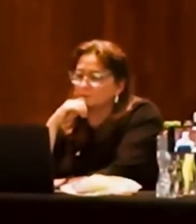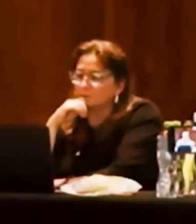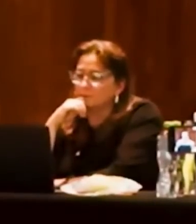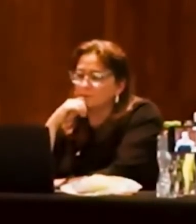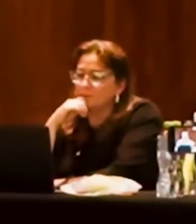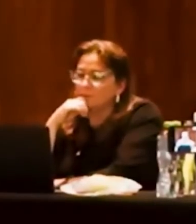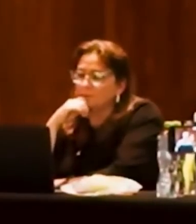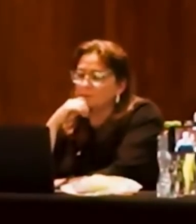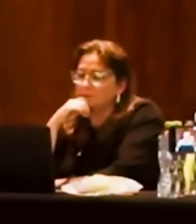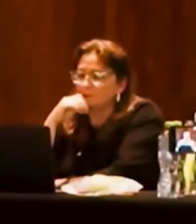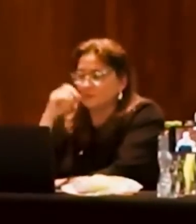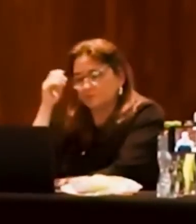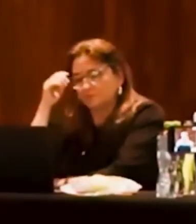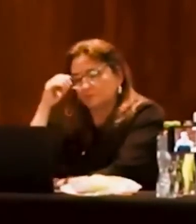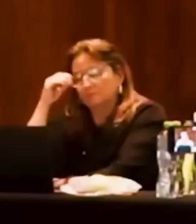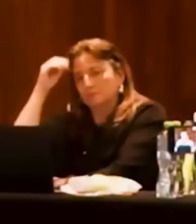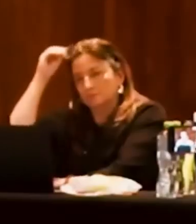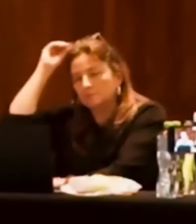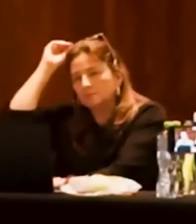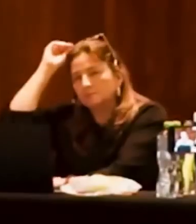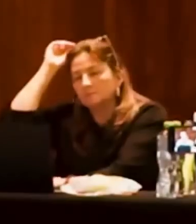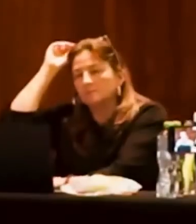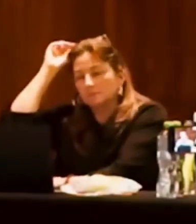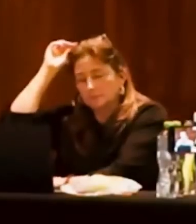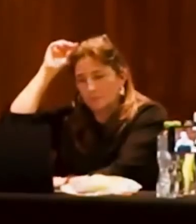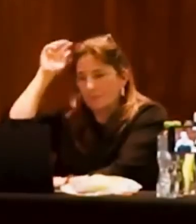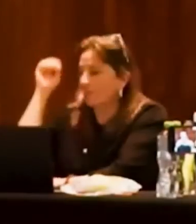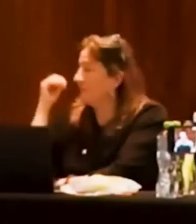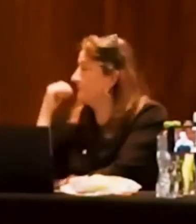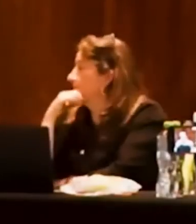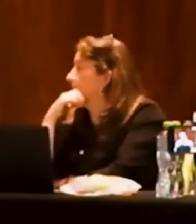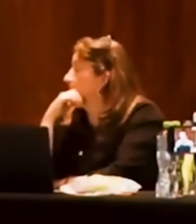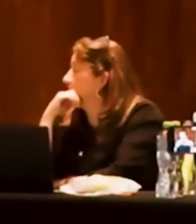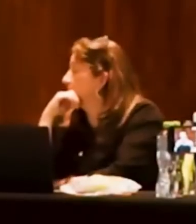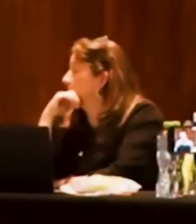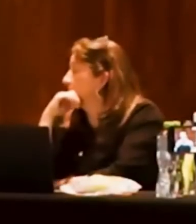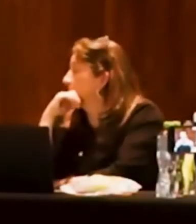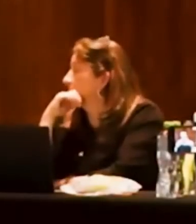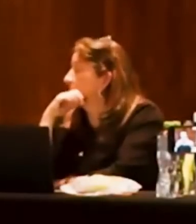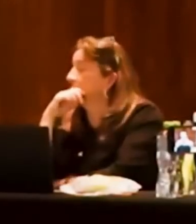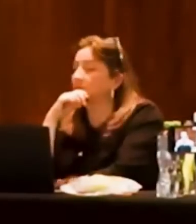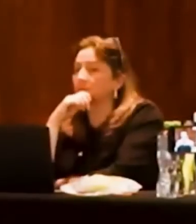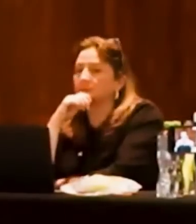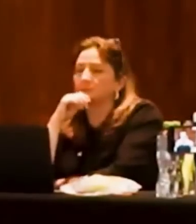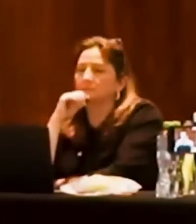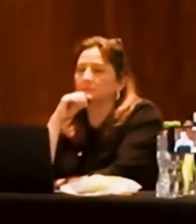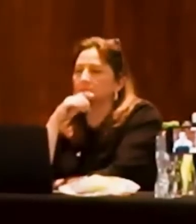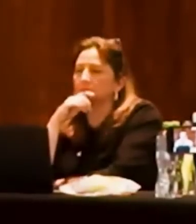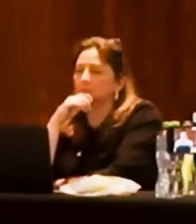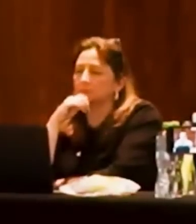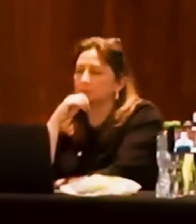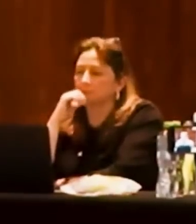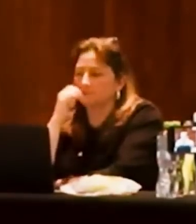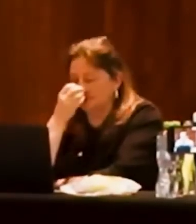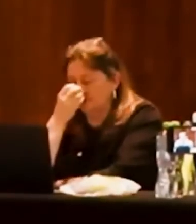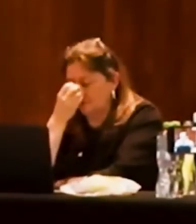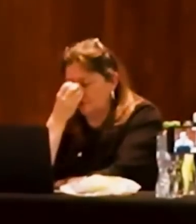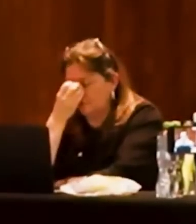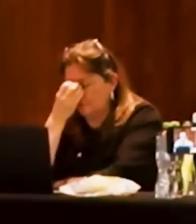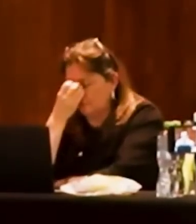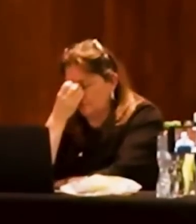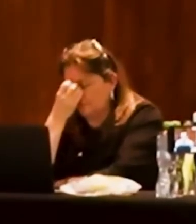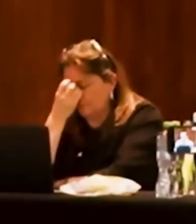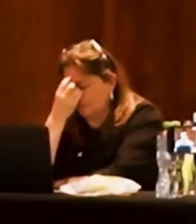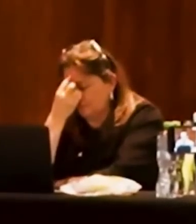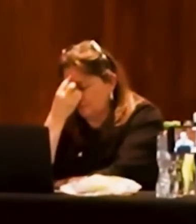no ahora vamos antes vamos a ver que lo tuve que tuvimos esa información él dio la orden de lo que sabemos